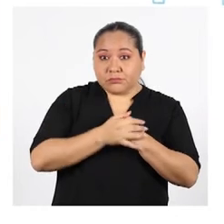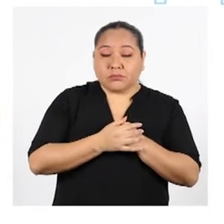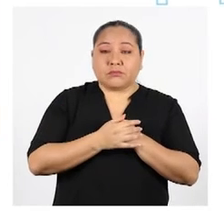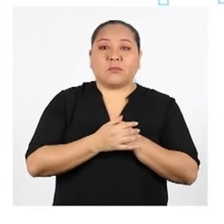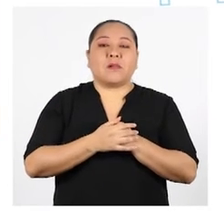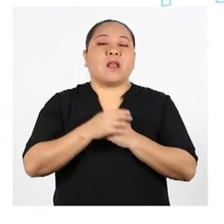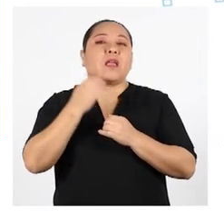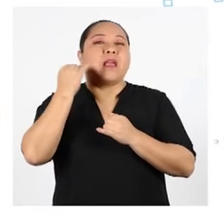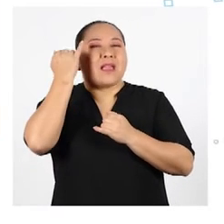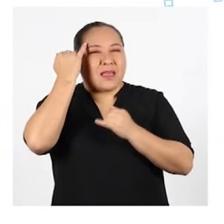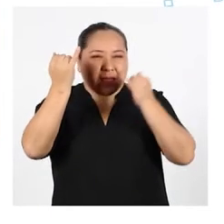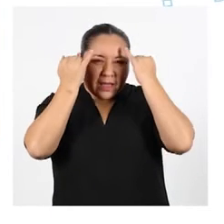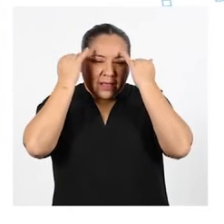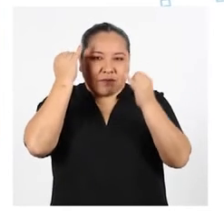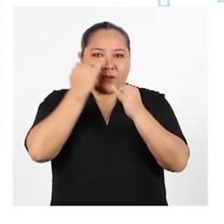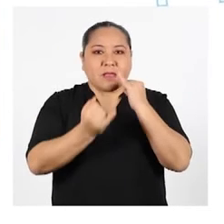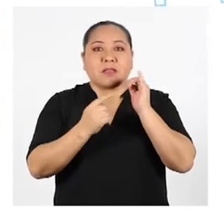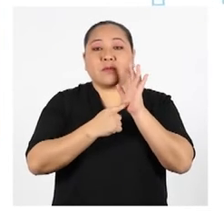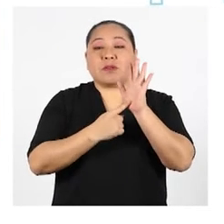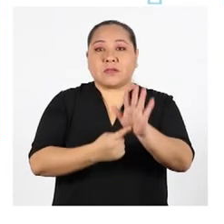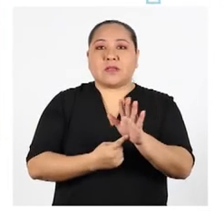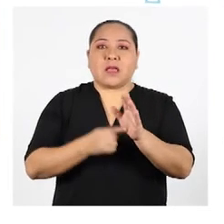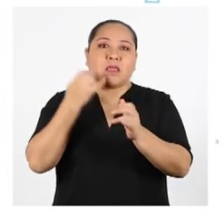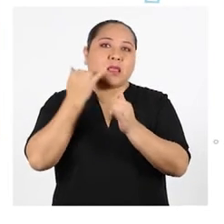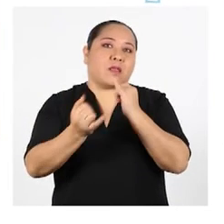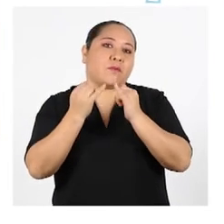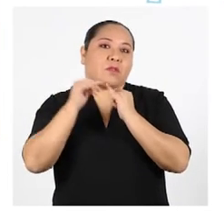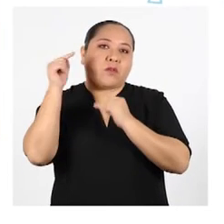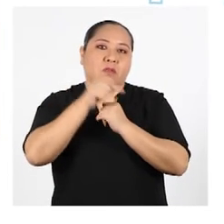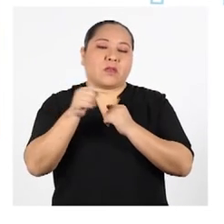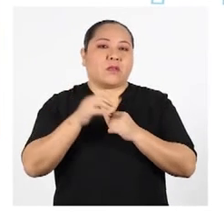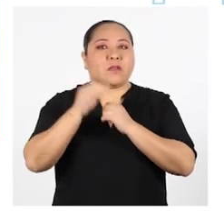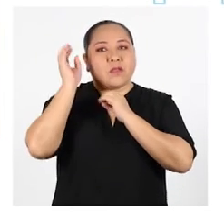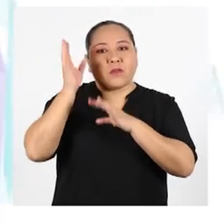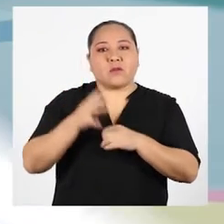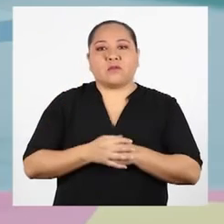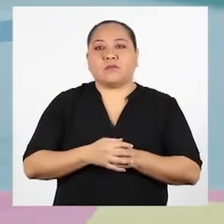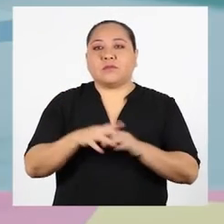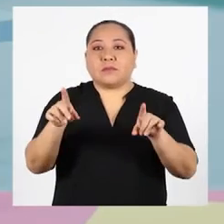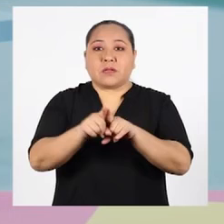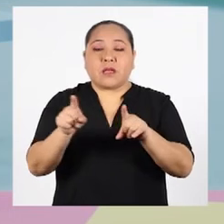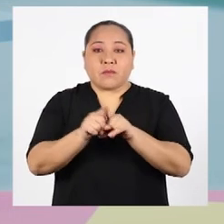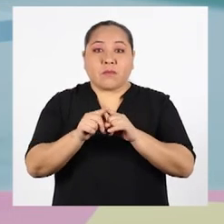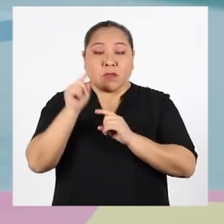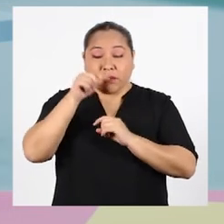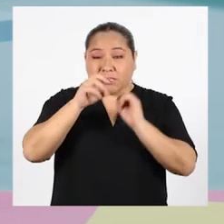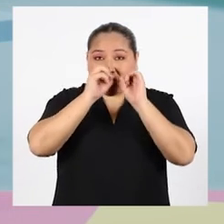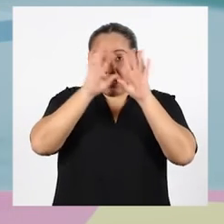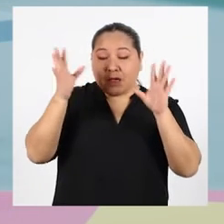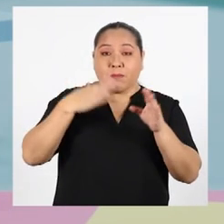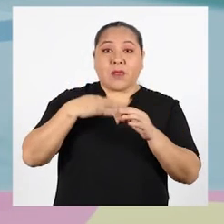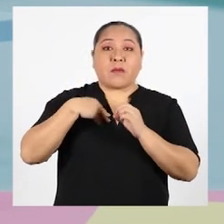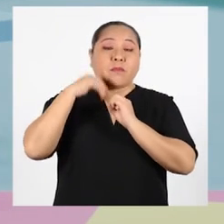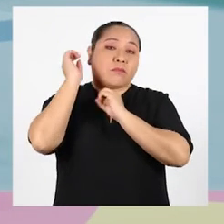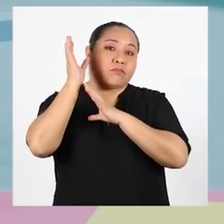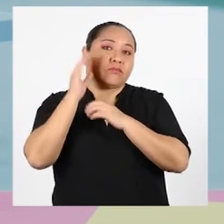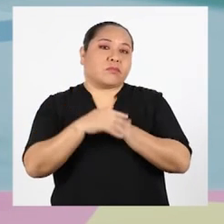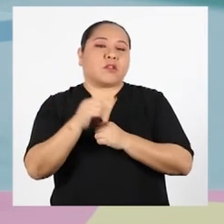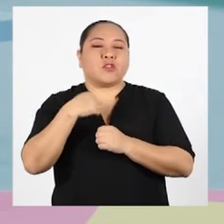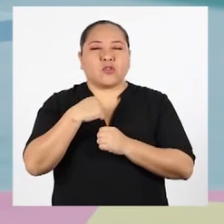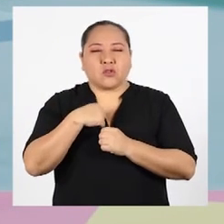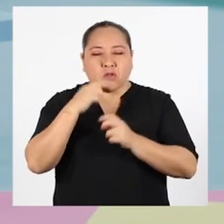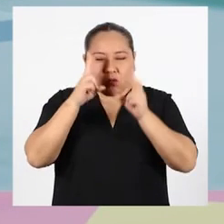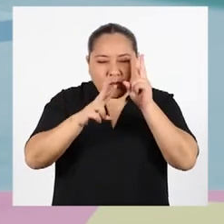finalmente, las conclusiones que se presentan en el cierre del discurso. También tengo claro que para mi discurso